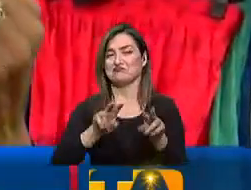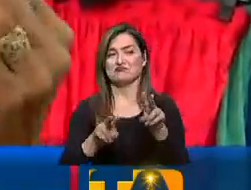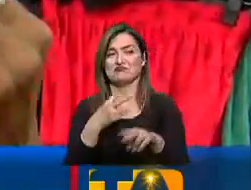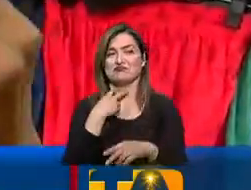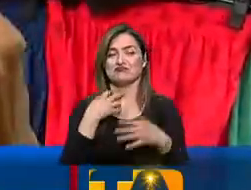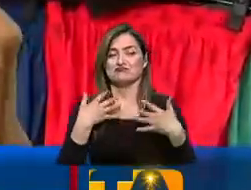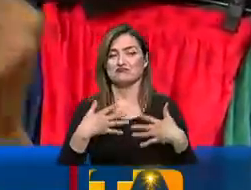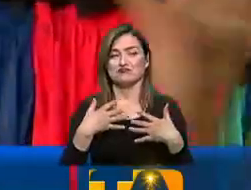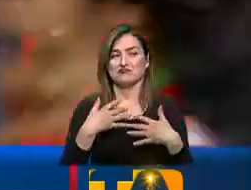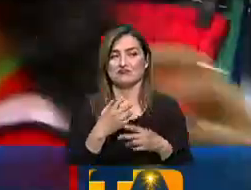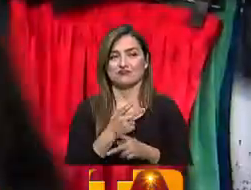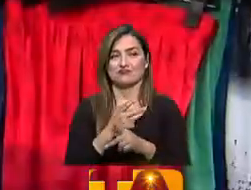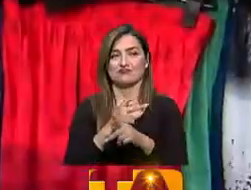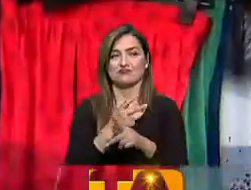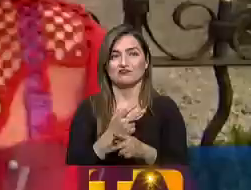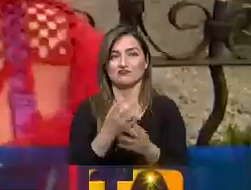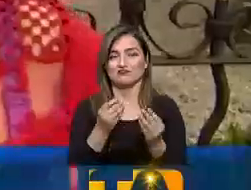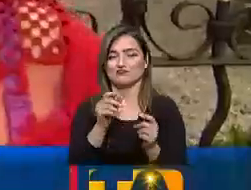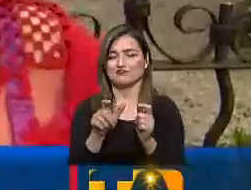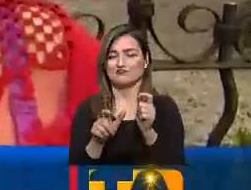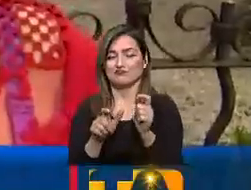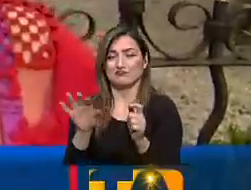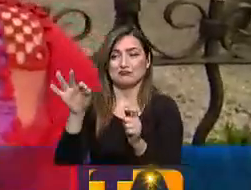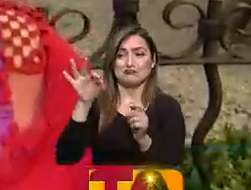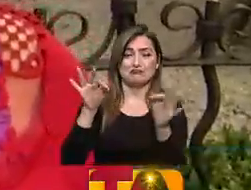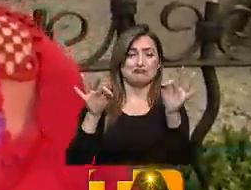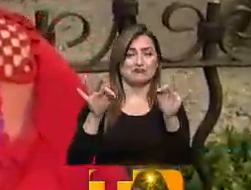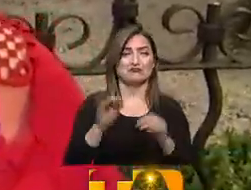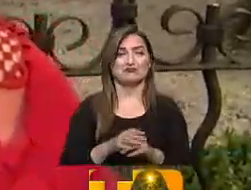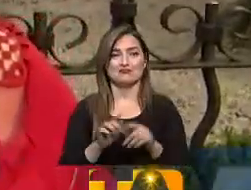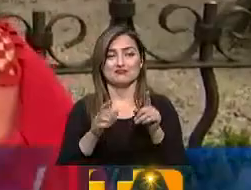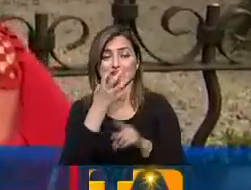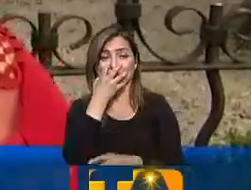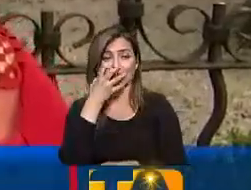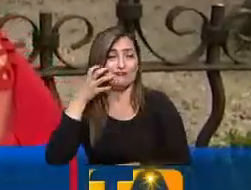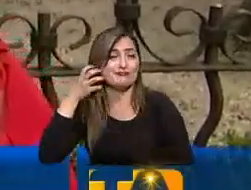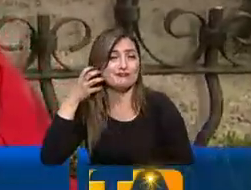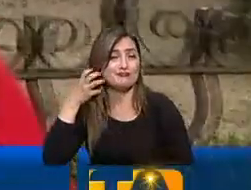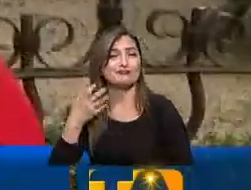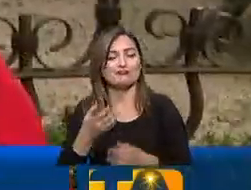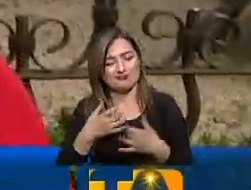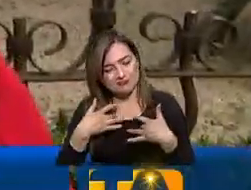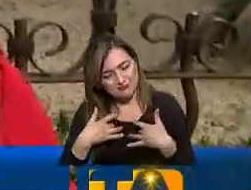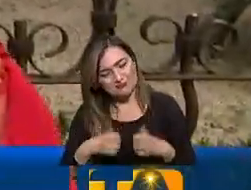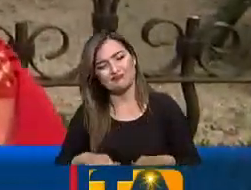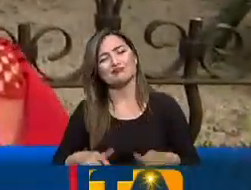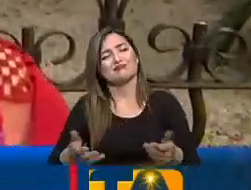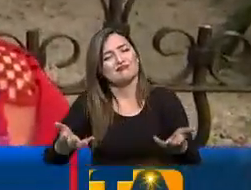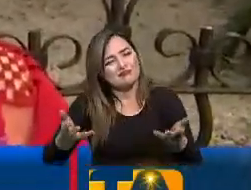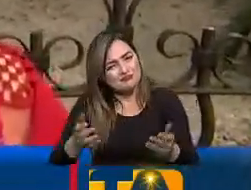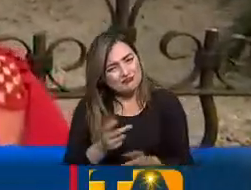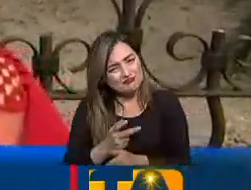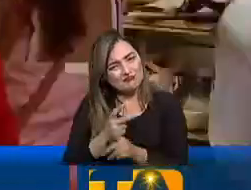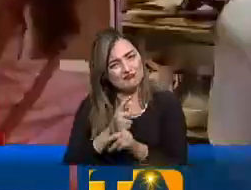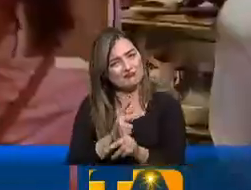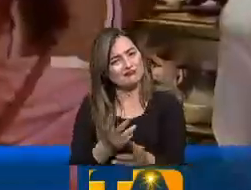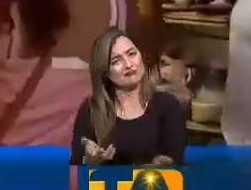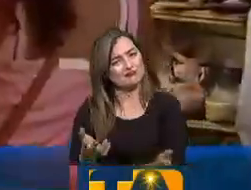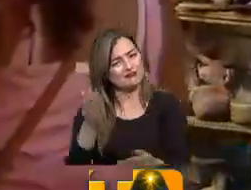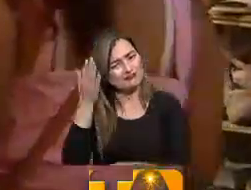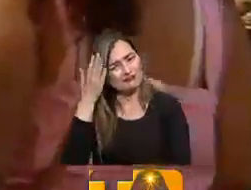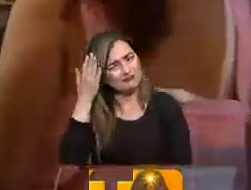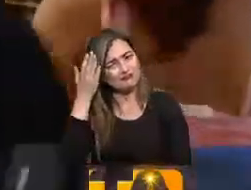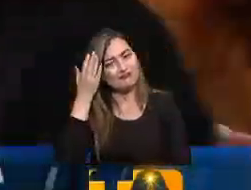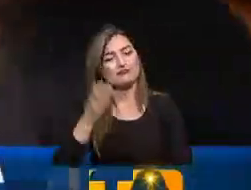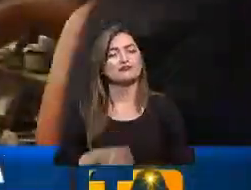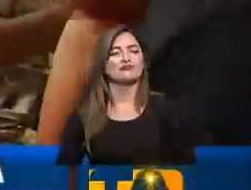que protegerse porque demasiada gente. Pero unas no usan mascarilla y eso es una pena, porque todos sabemos que tenemos que protegernos. La